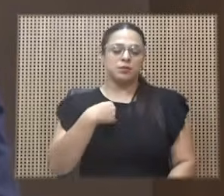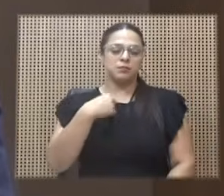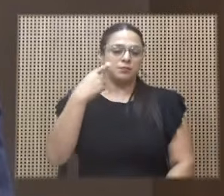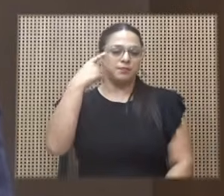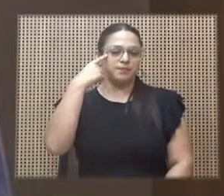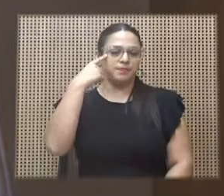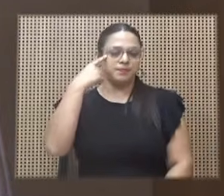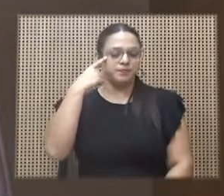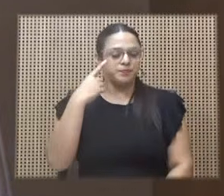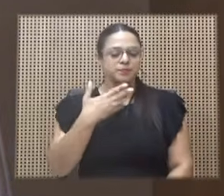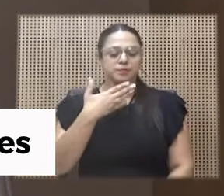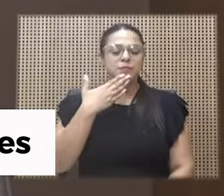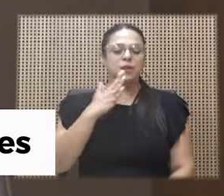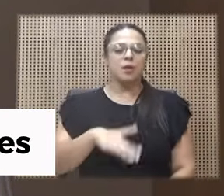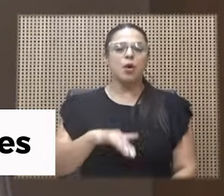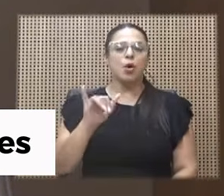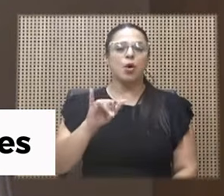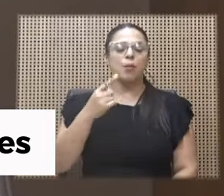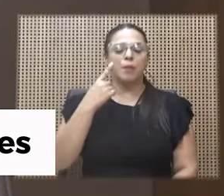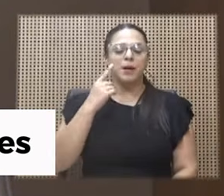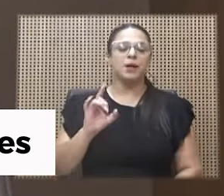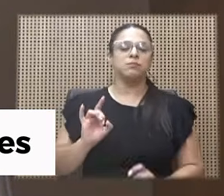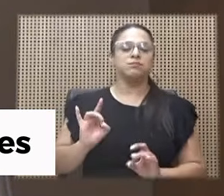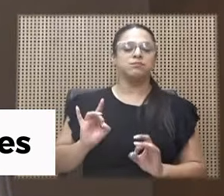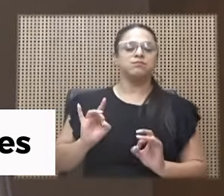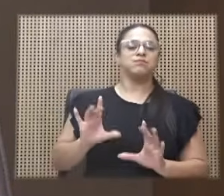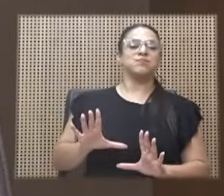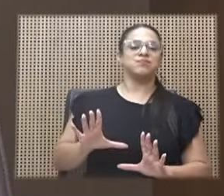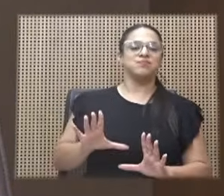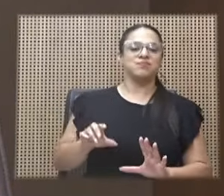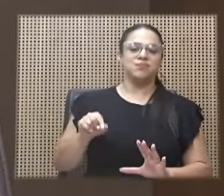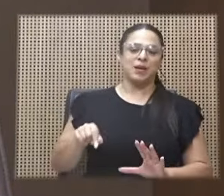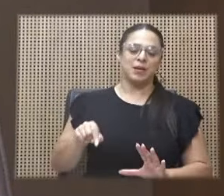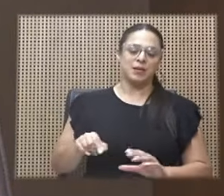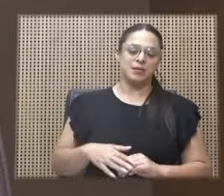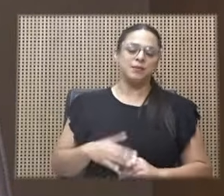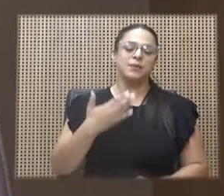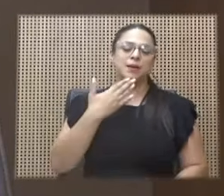malo como para merecer el repudio de este servidor de ustedes. Gracias, señora presidenta.